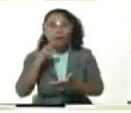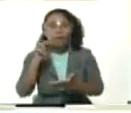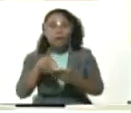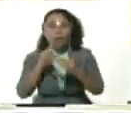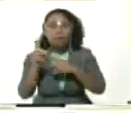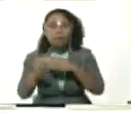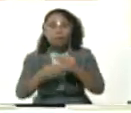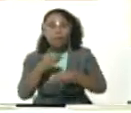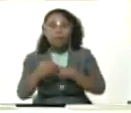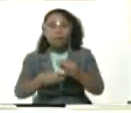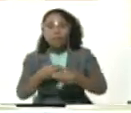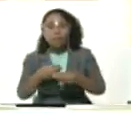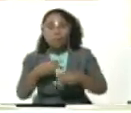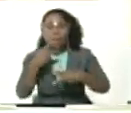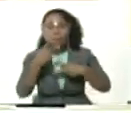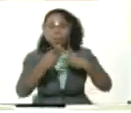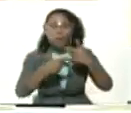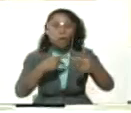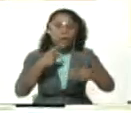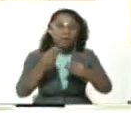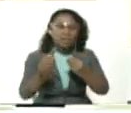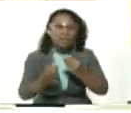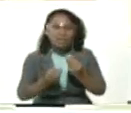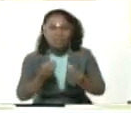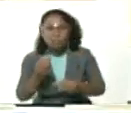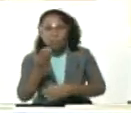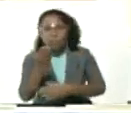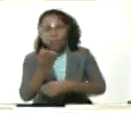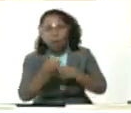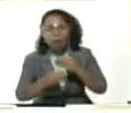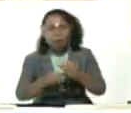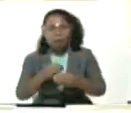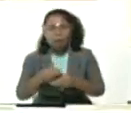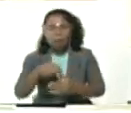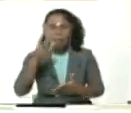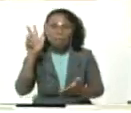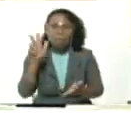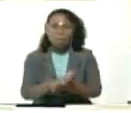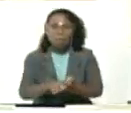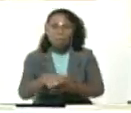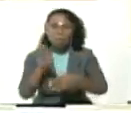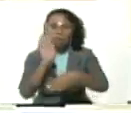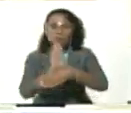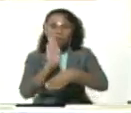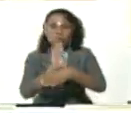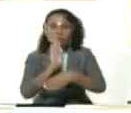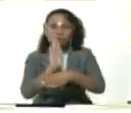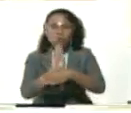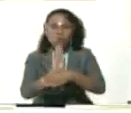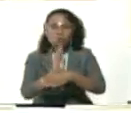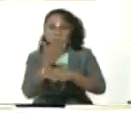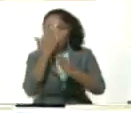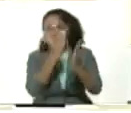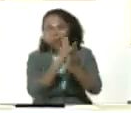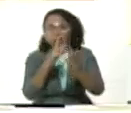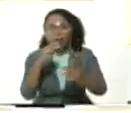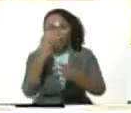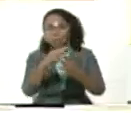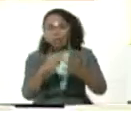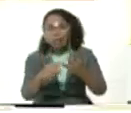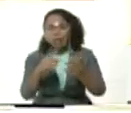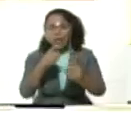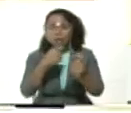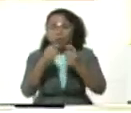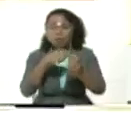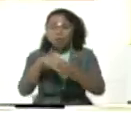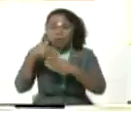se ha dado también con políticas como la que usted recientemente aprobó de protección frente a los productos importados. El caso